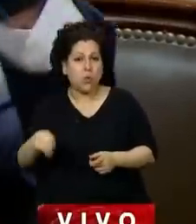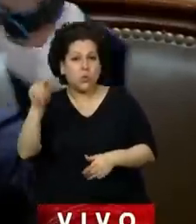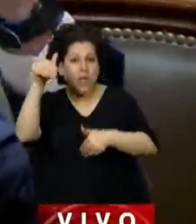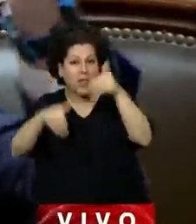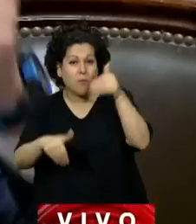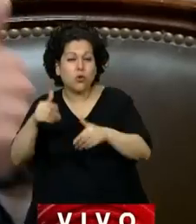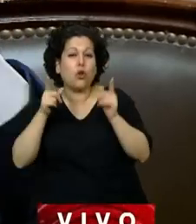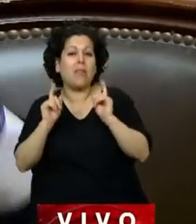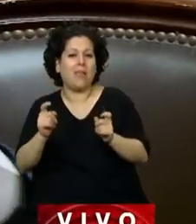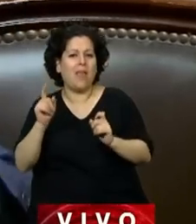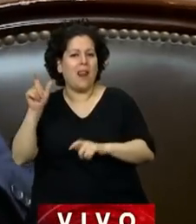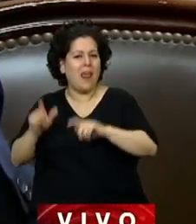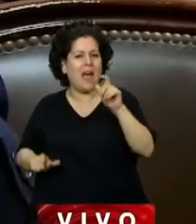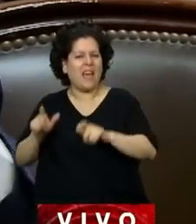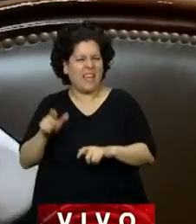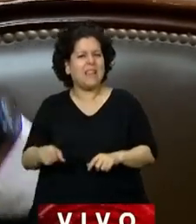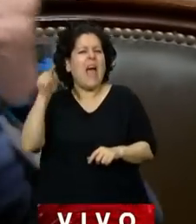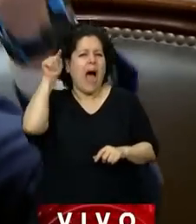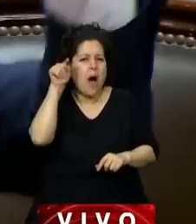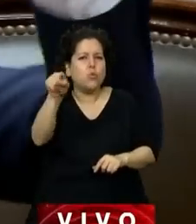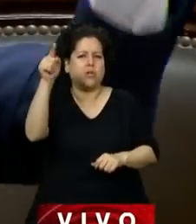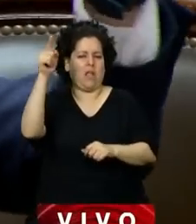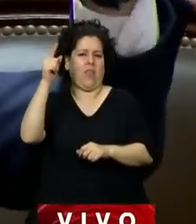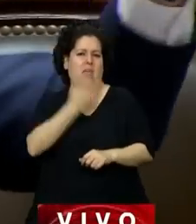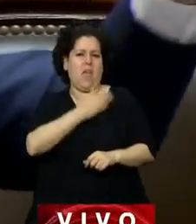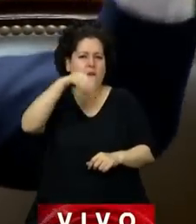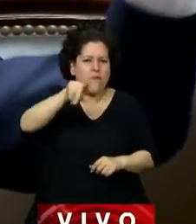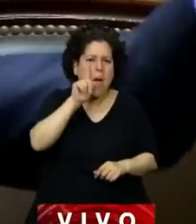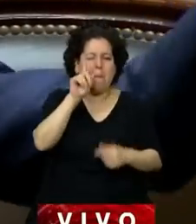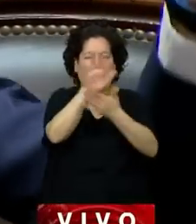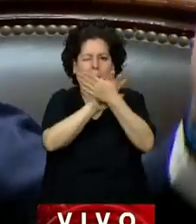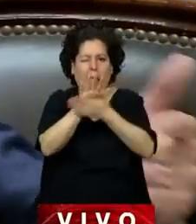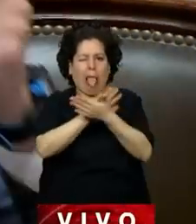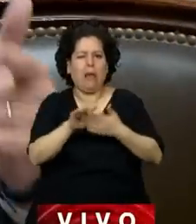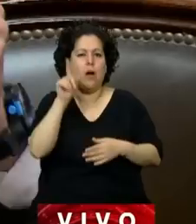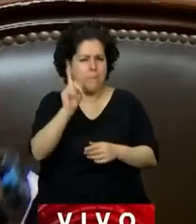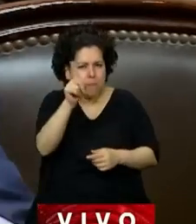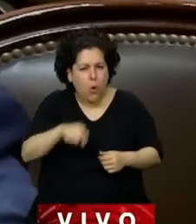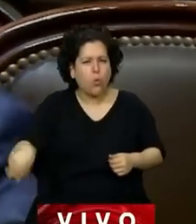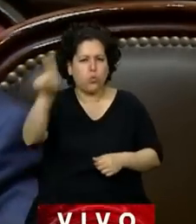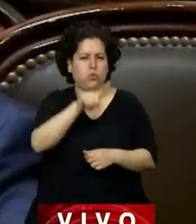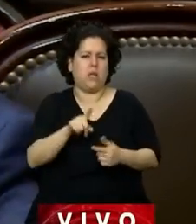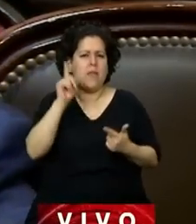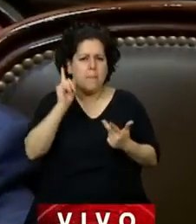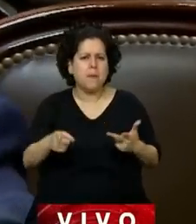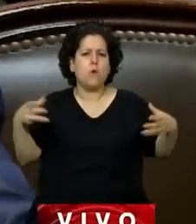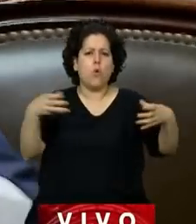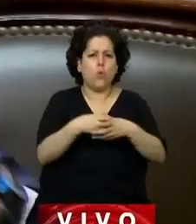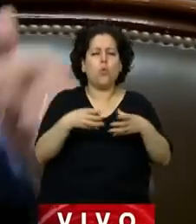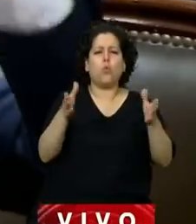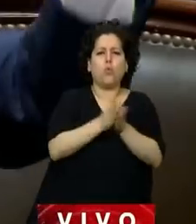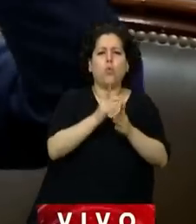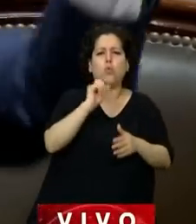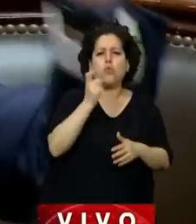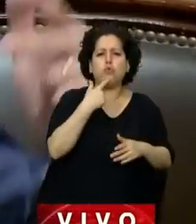la gente, a ustedes los ha perdonado el Fondo Monetario Internacional, a ustedes la coalición de Juntos por el Cambio